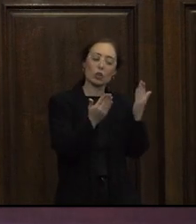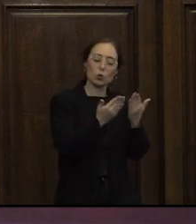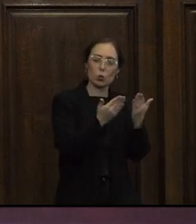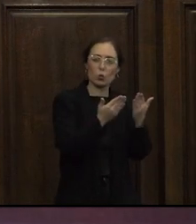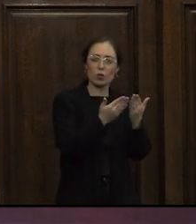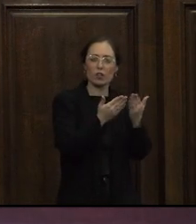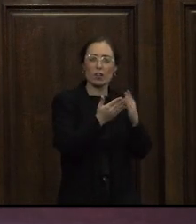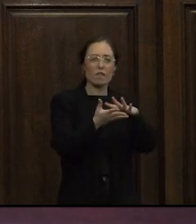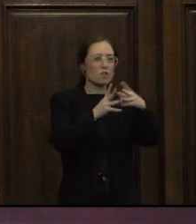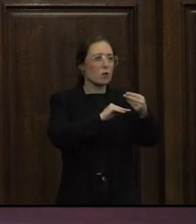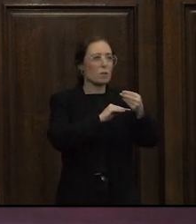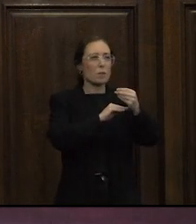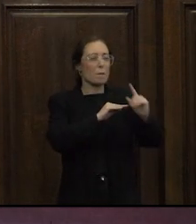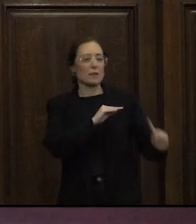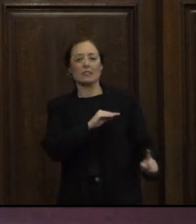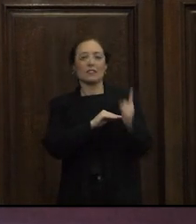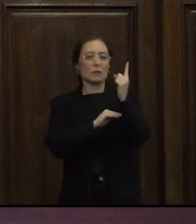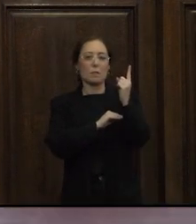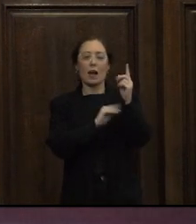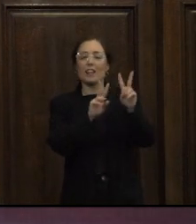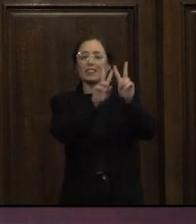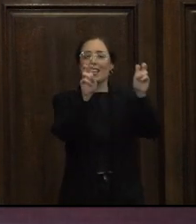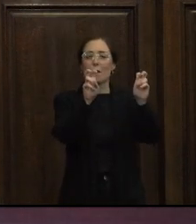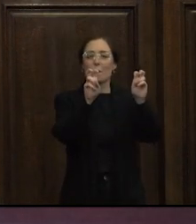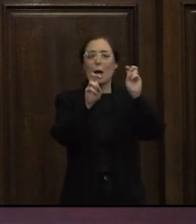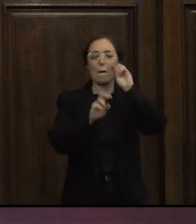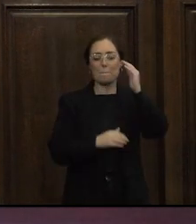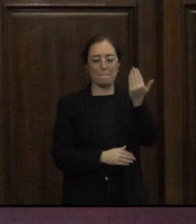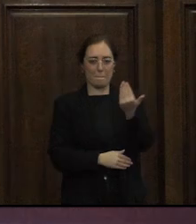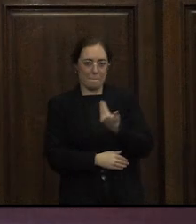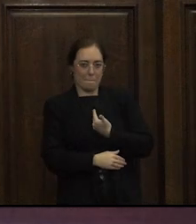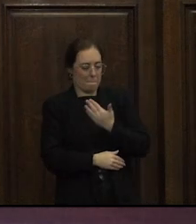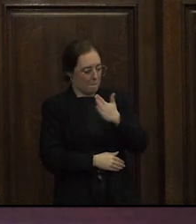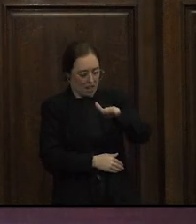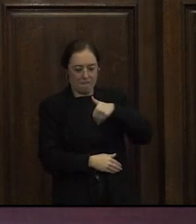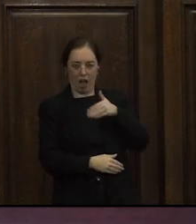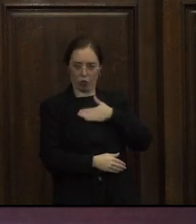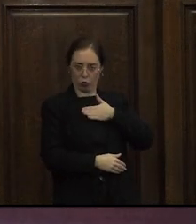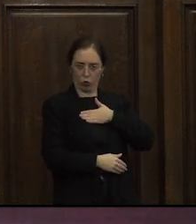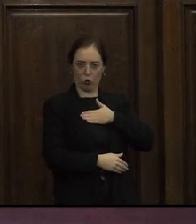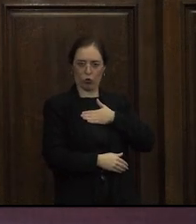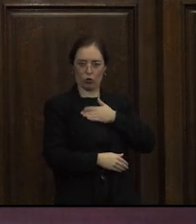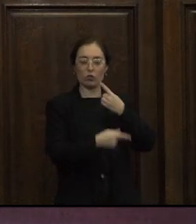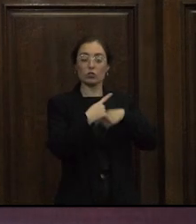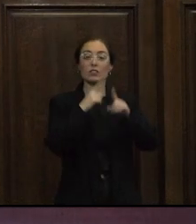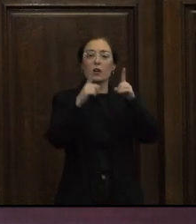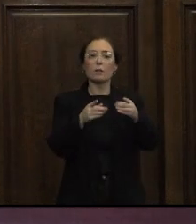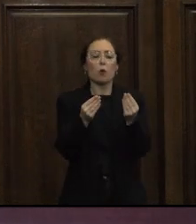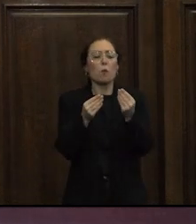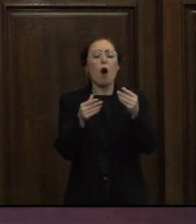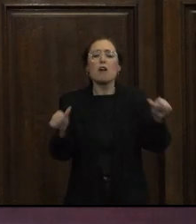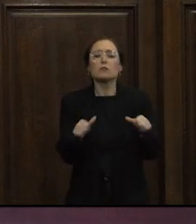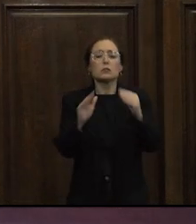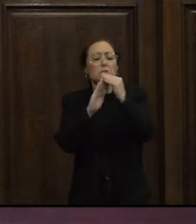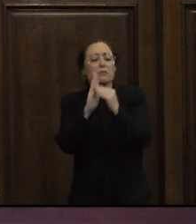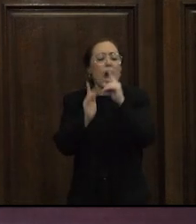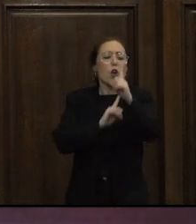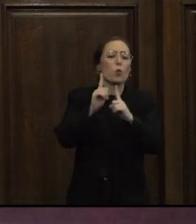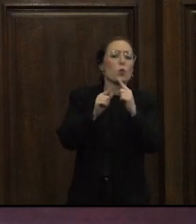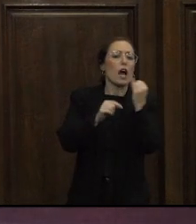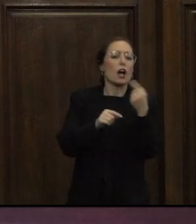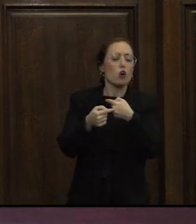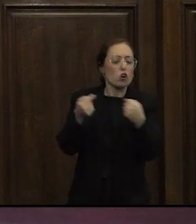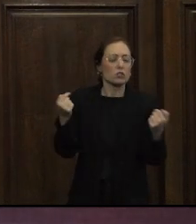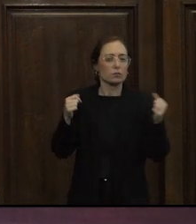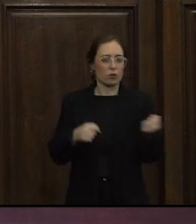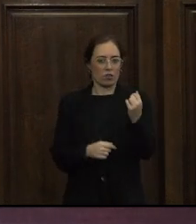patrones claves que definen la exhibición de la privacidad en el contexto actual y las diversas formas que adopta la identidad de aquellos